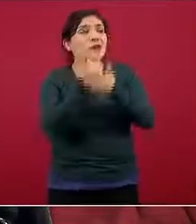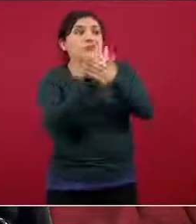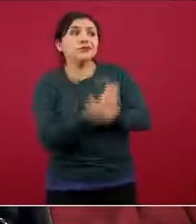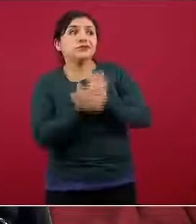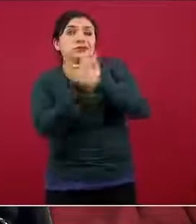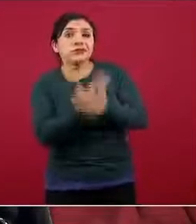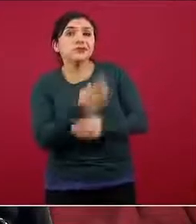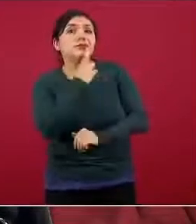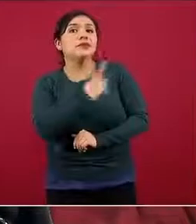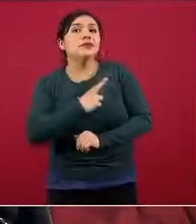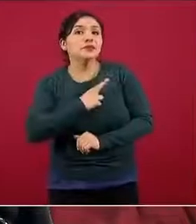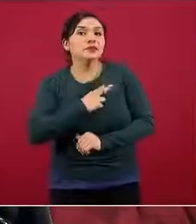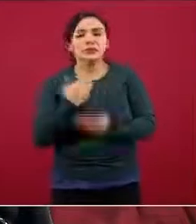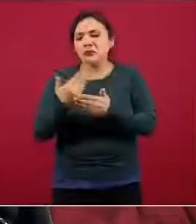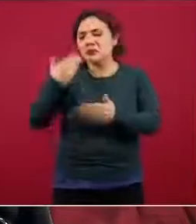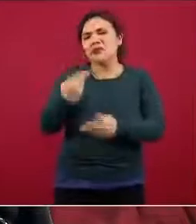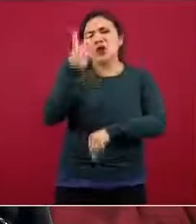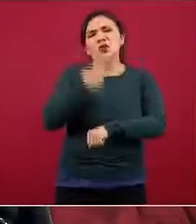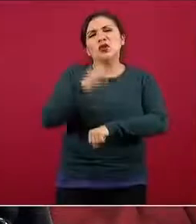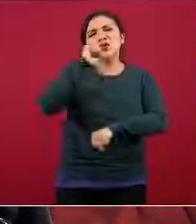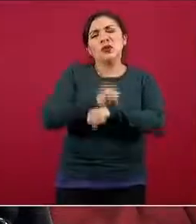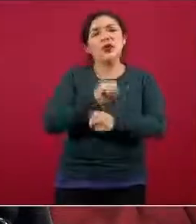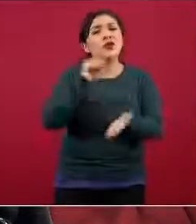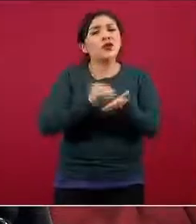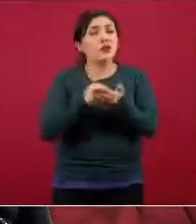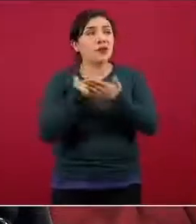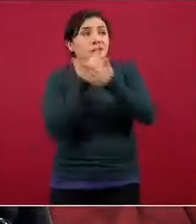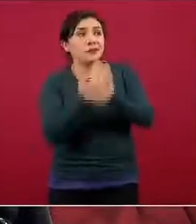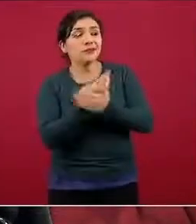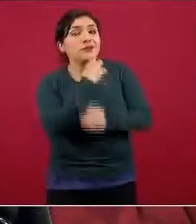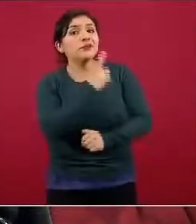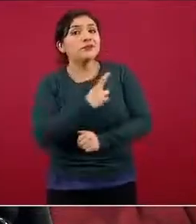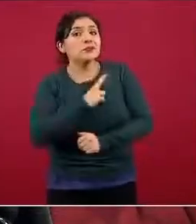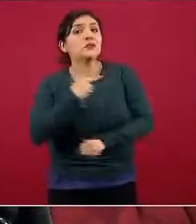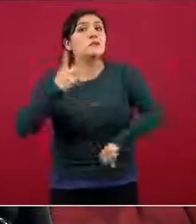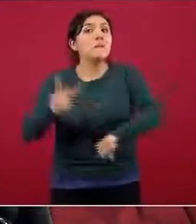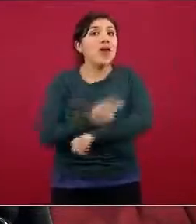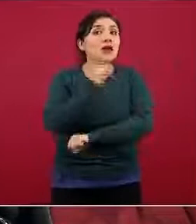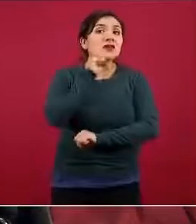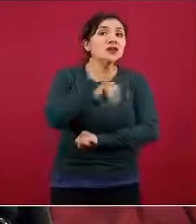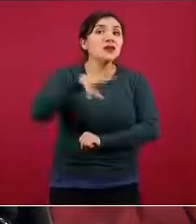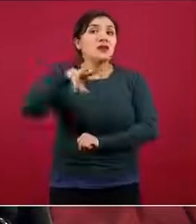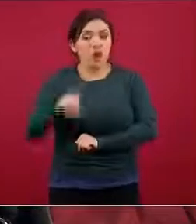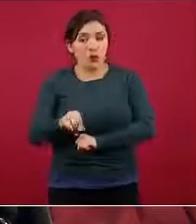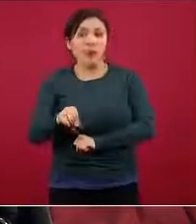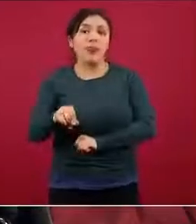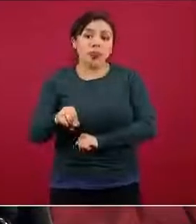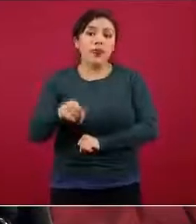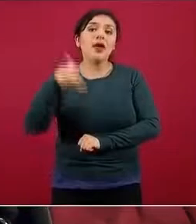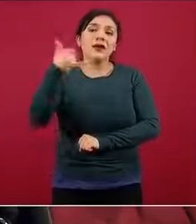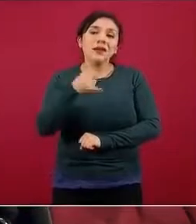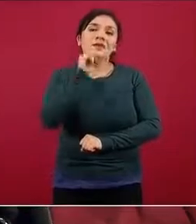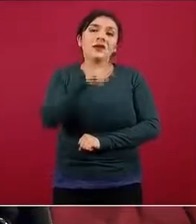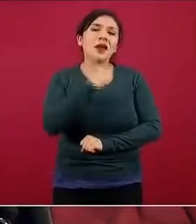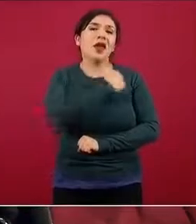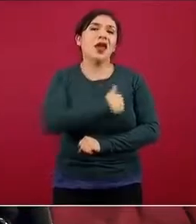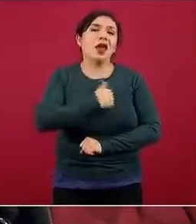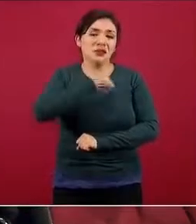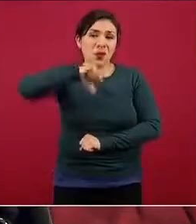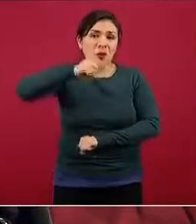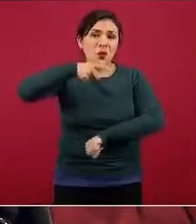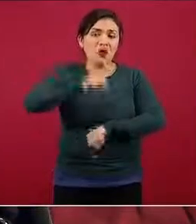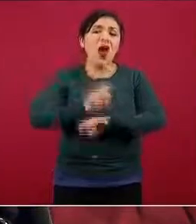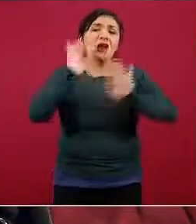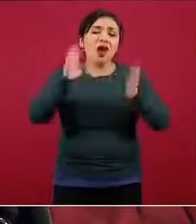son prácticamente de las últimas 2 semanas, en donde aún estamos en espera de los resultados y lamentablemente al día de hoy se